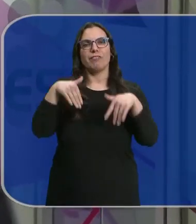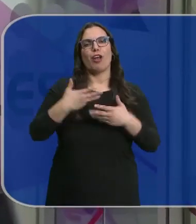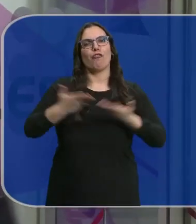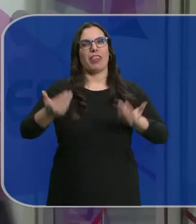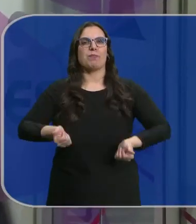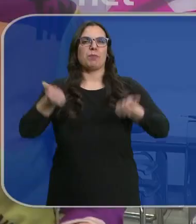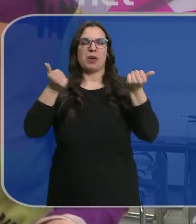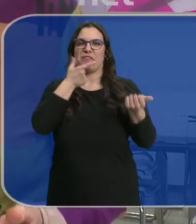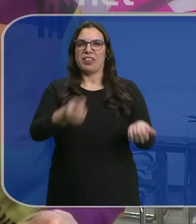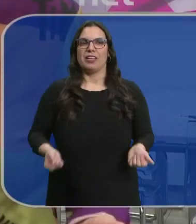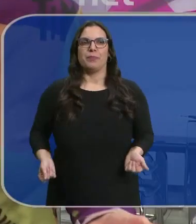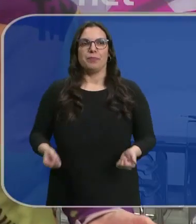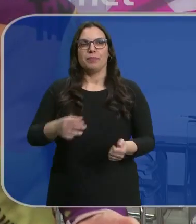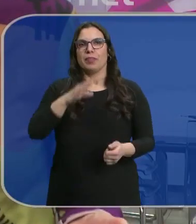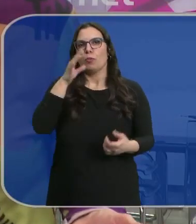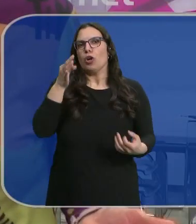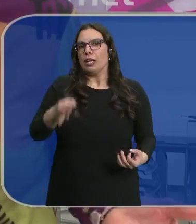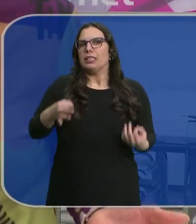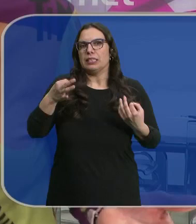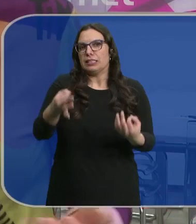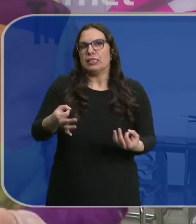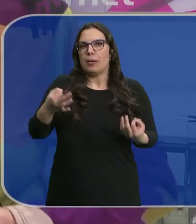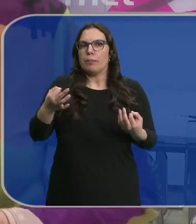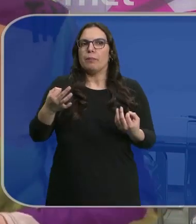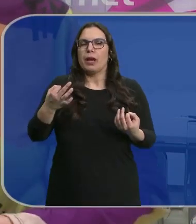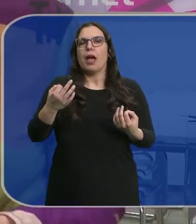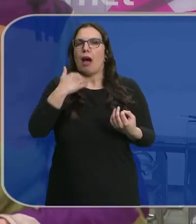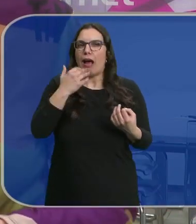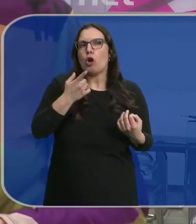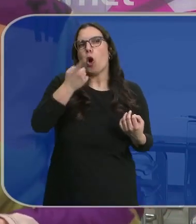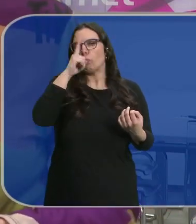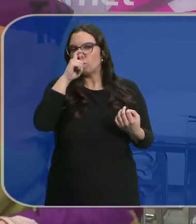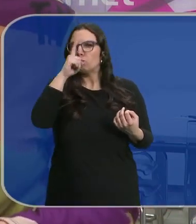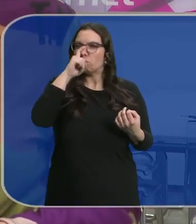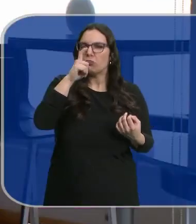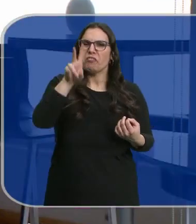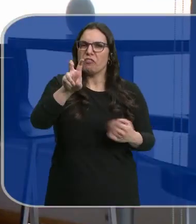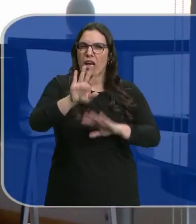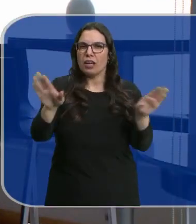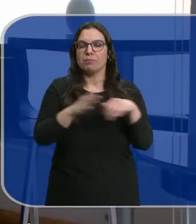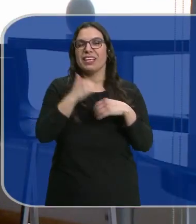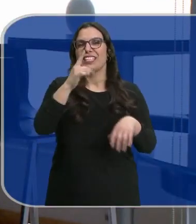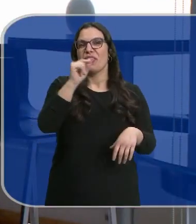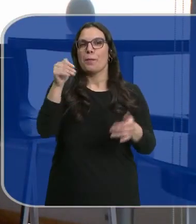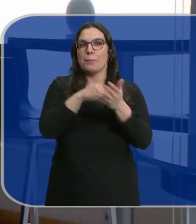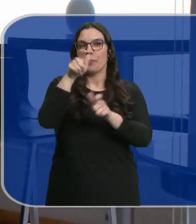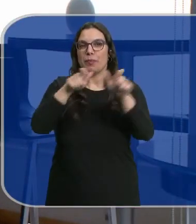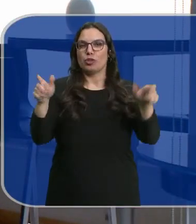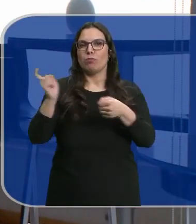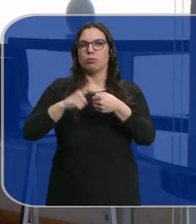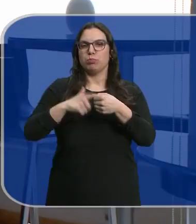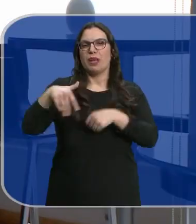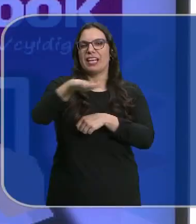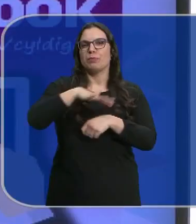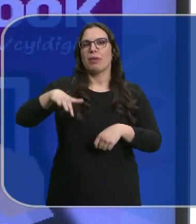más confianza. Porque siempre se queda algo y les sirve para mucho. Casi 100.000 personas se han inscrito en